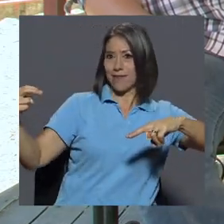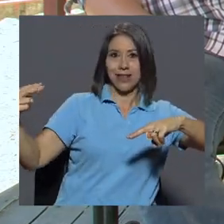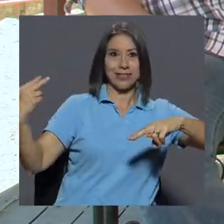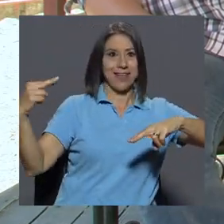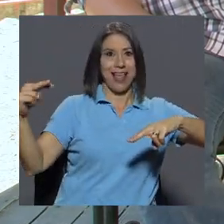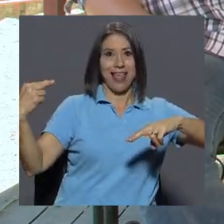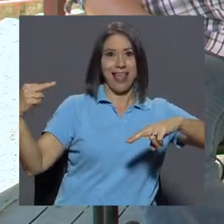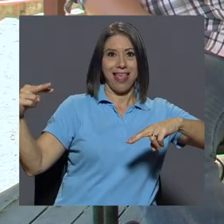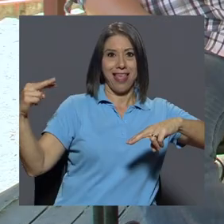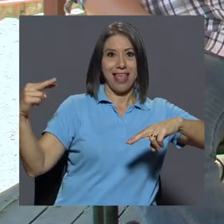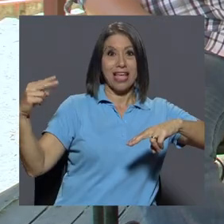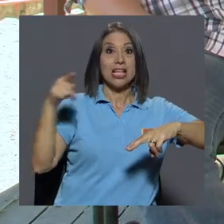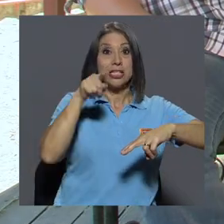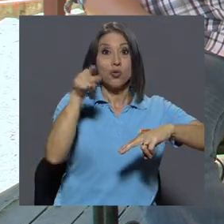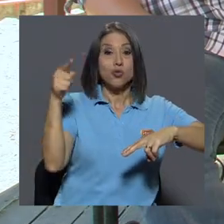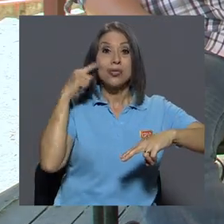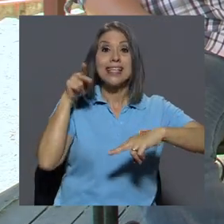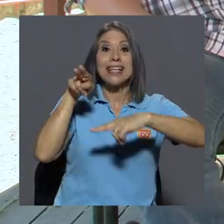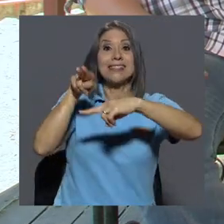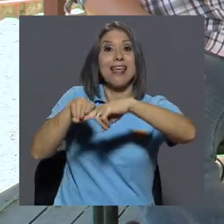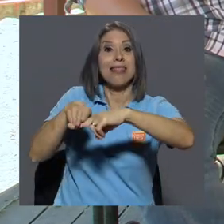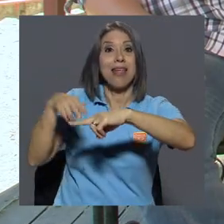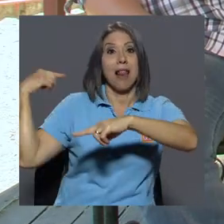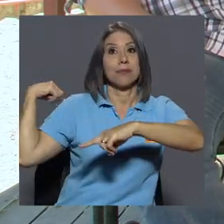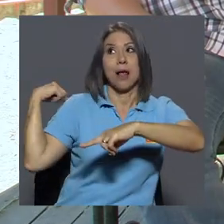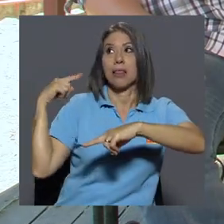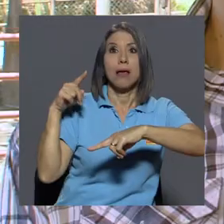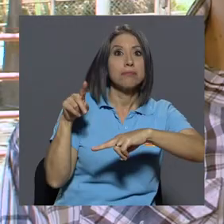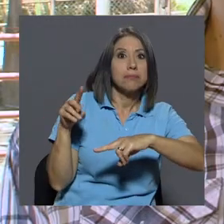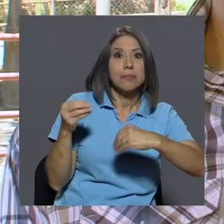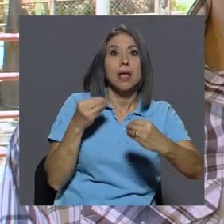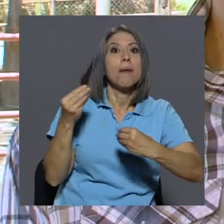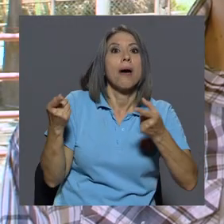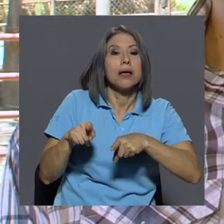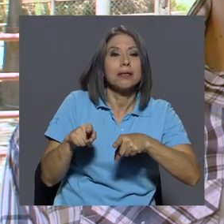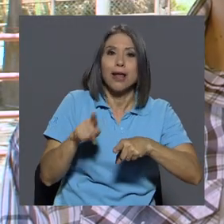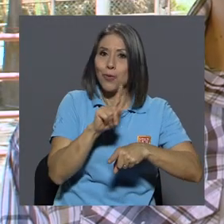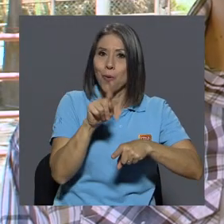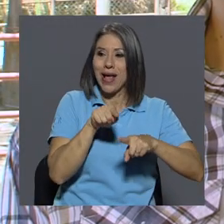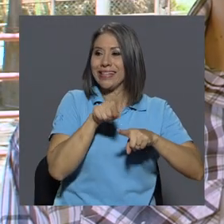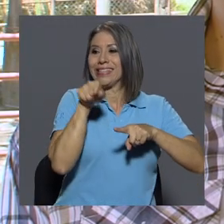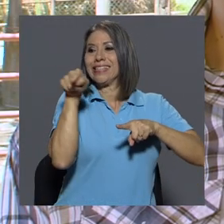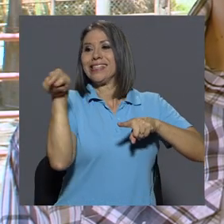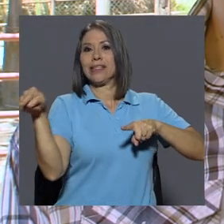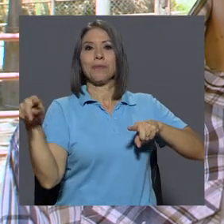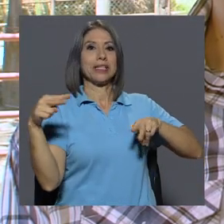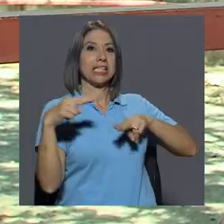da la espalda, no responde, ¿eh? Más ahora. Entonces resulta que